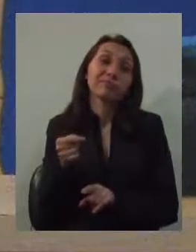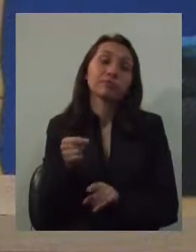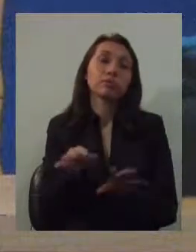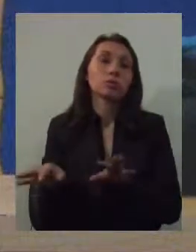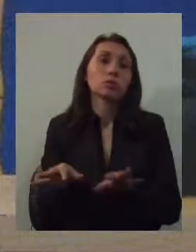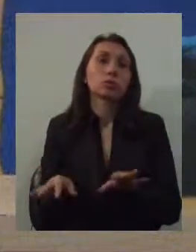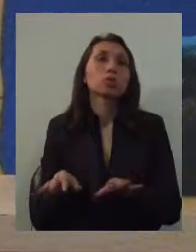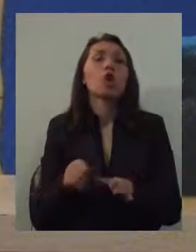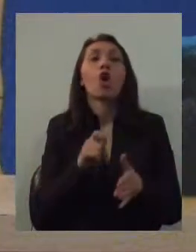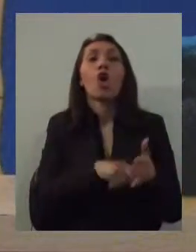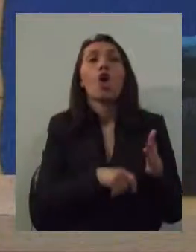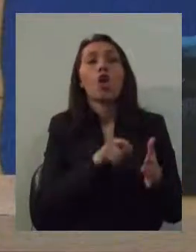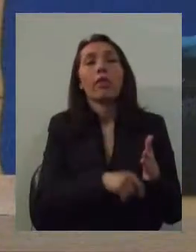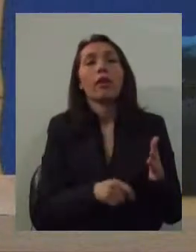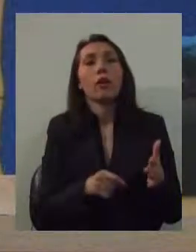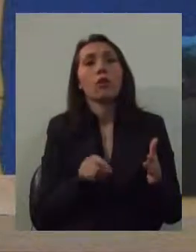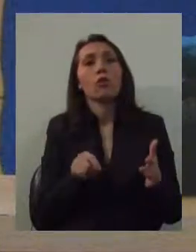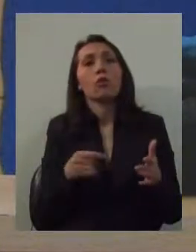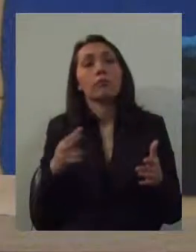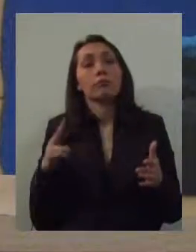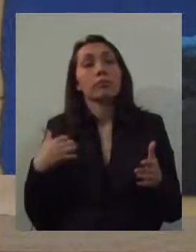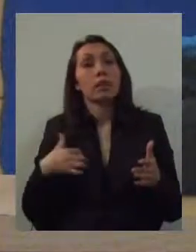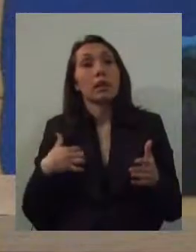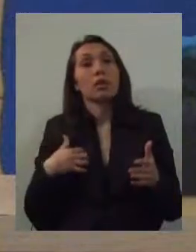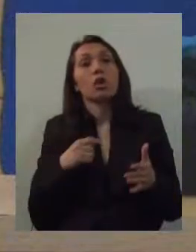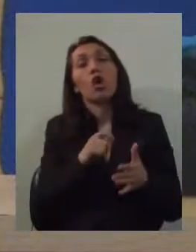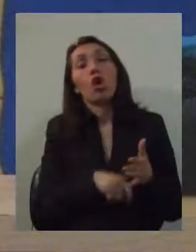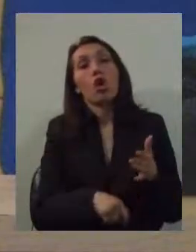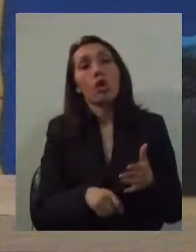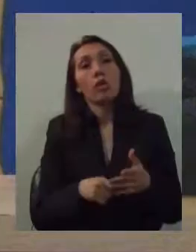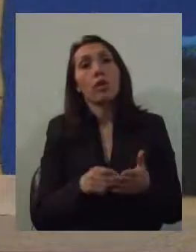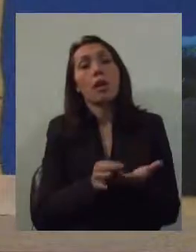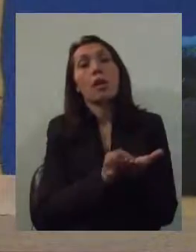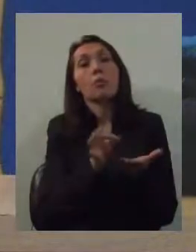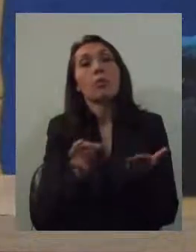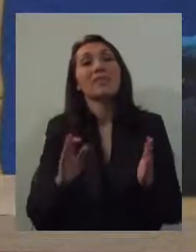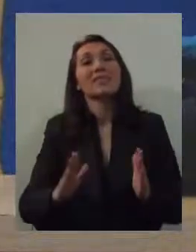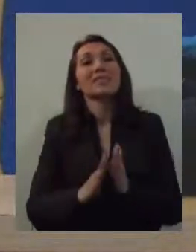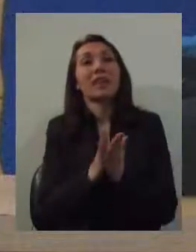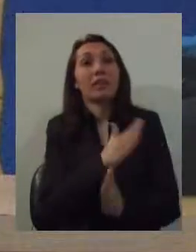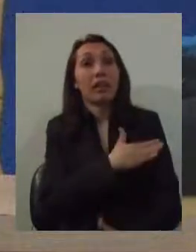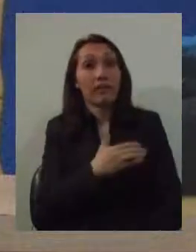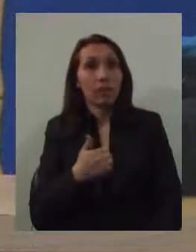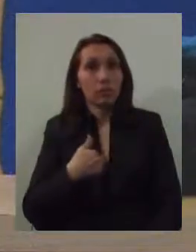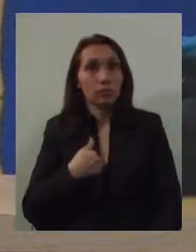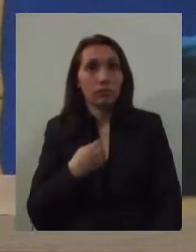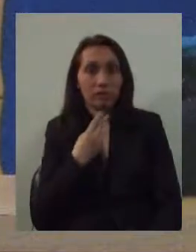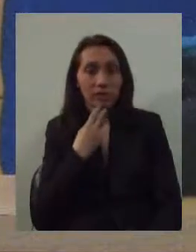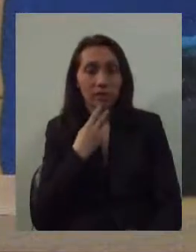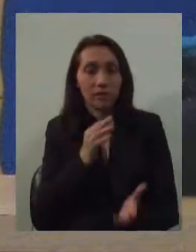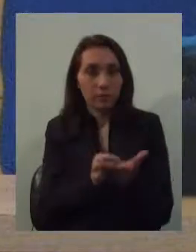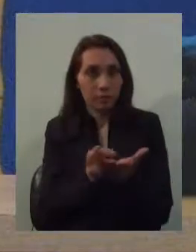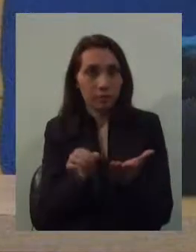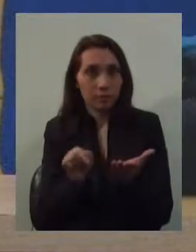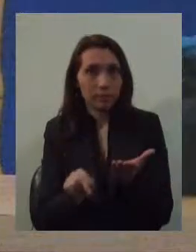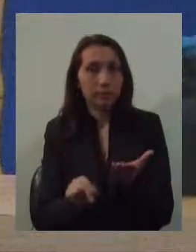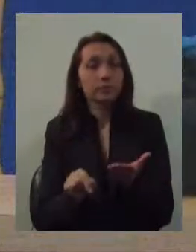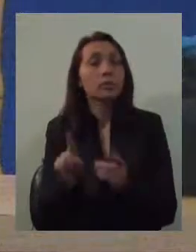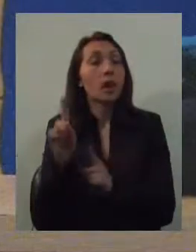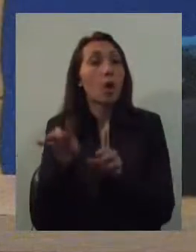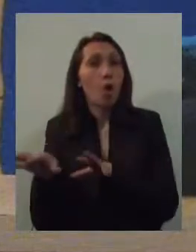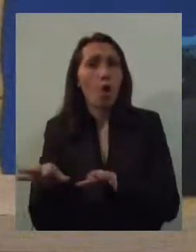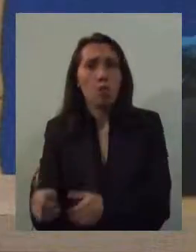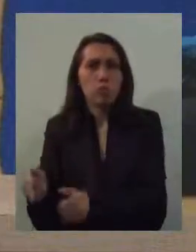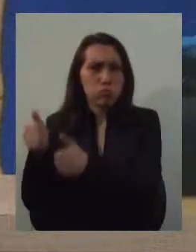de un código de la Argentina, que es el Código Procesal de la provincia de Santa Fe, mi provincia, que en algunas cosas está